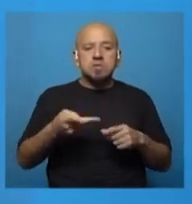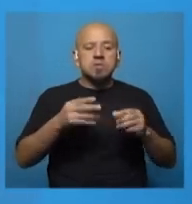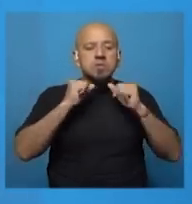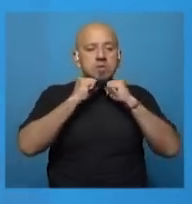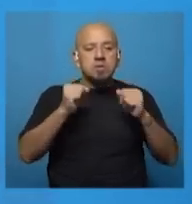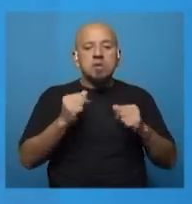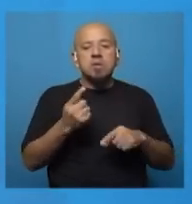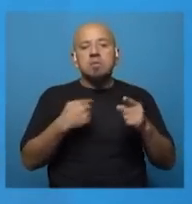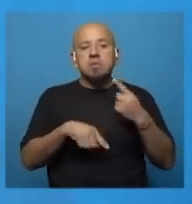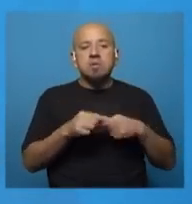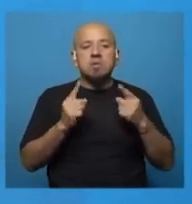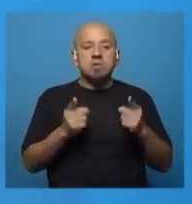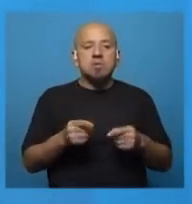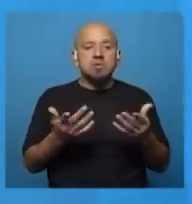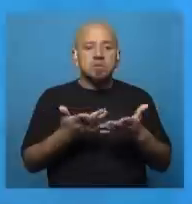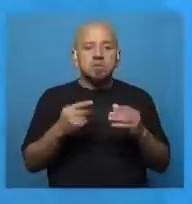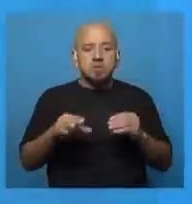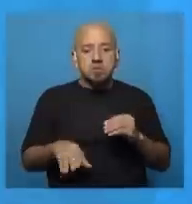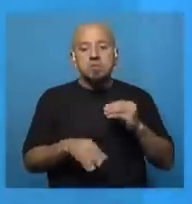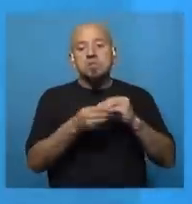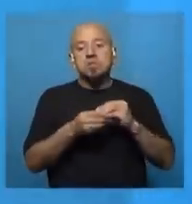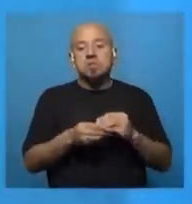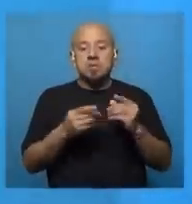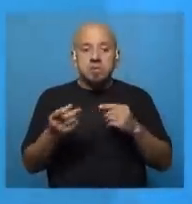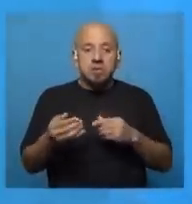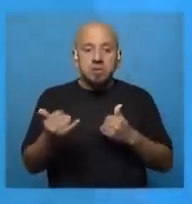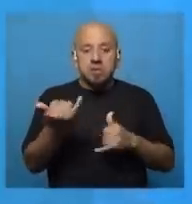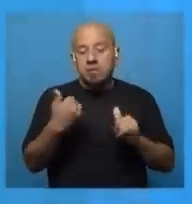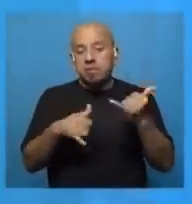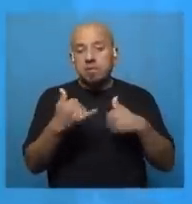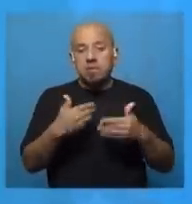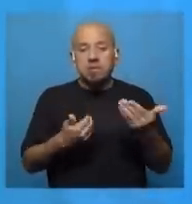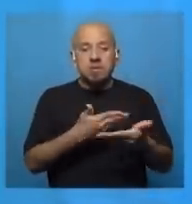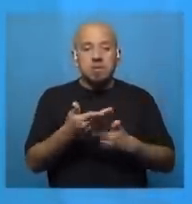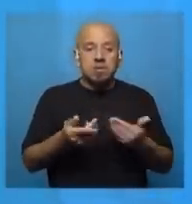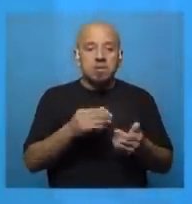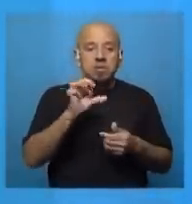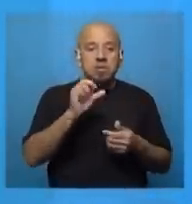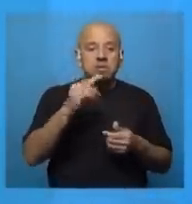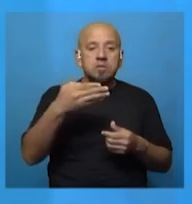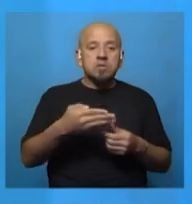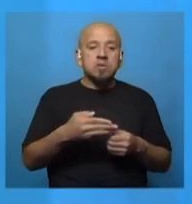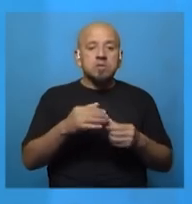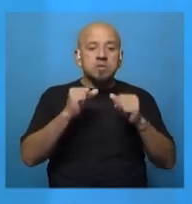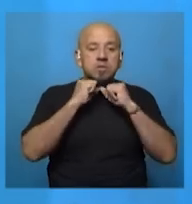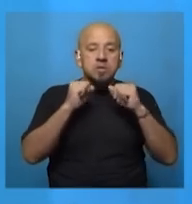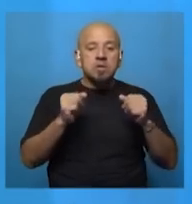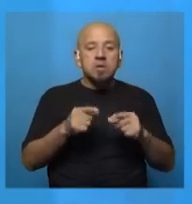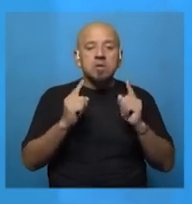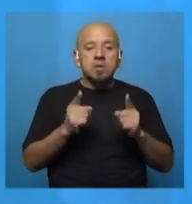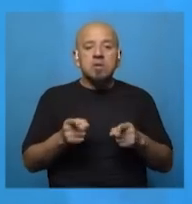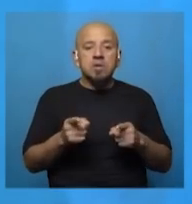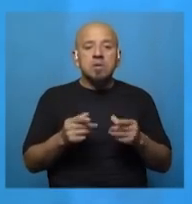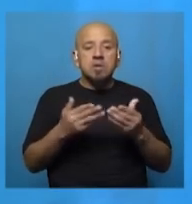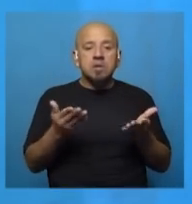Pero además si ahora le agregamos esta información de los intercambios entre los subsecretarios con más razón también por